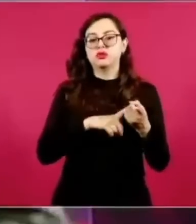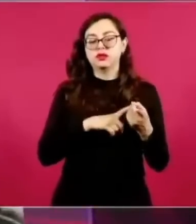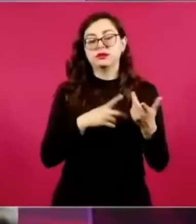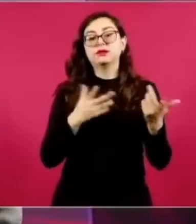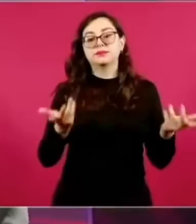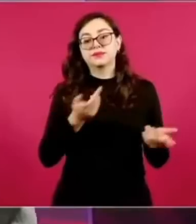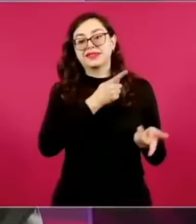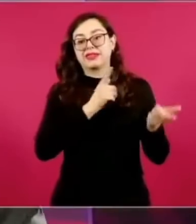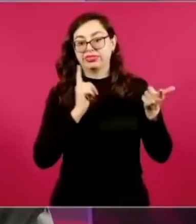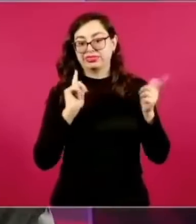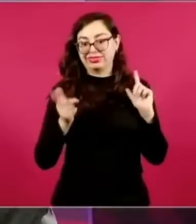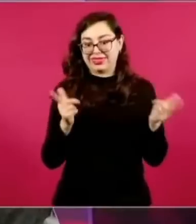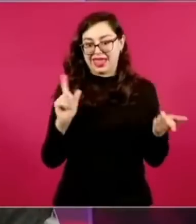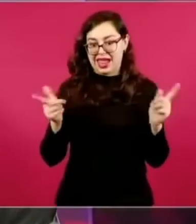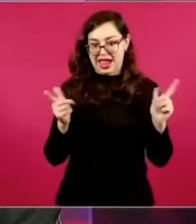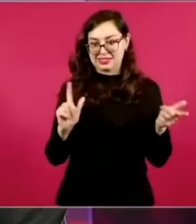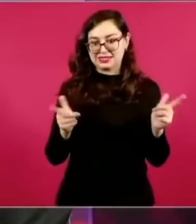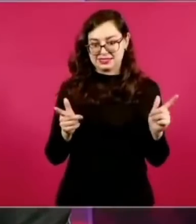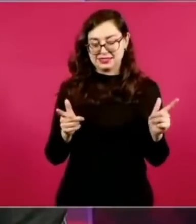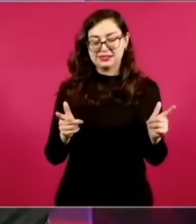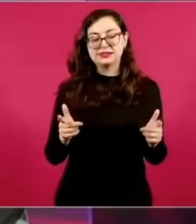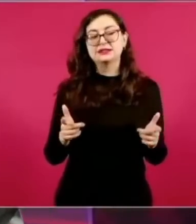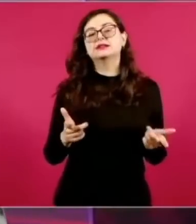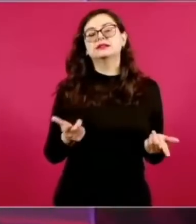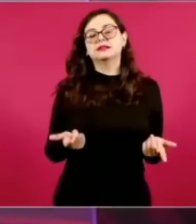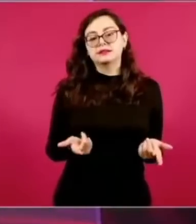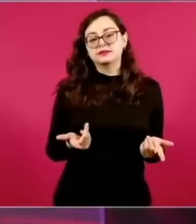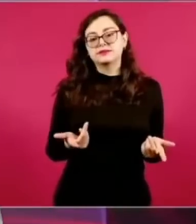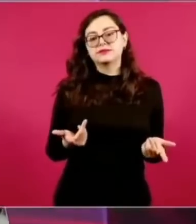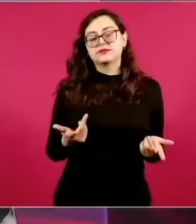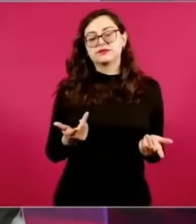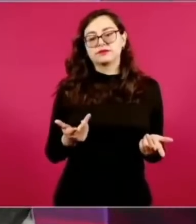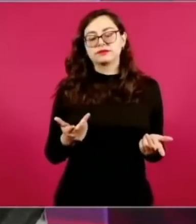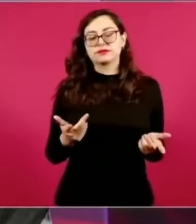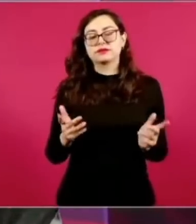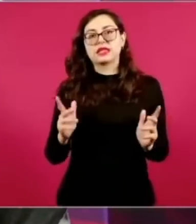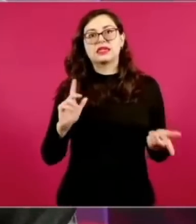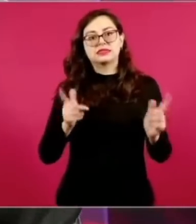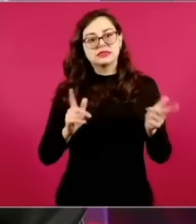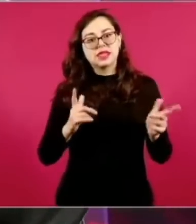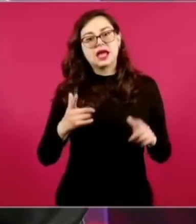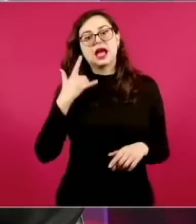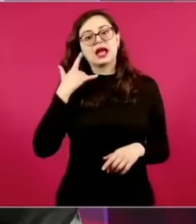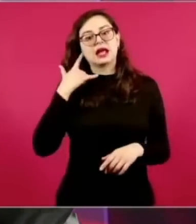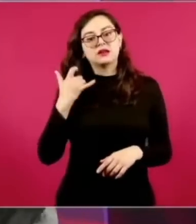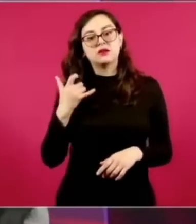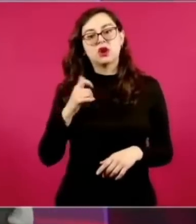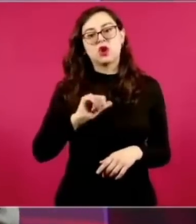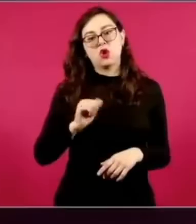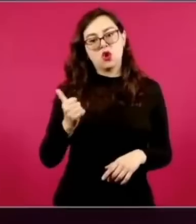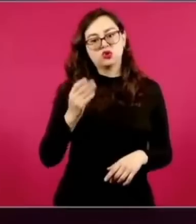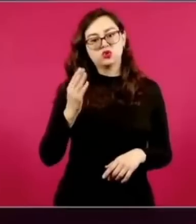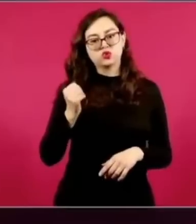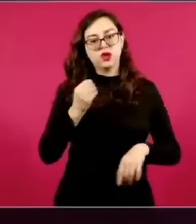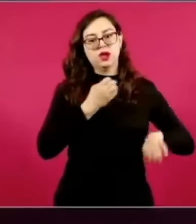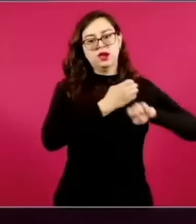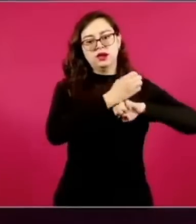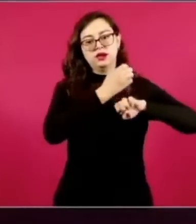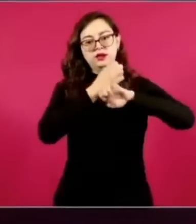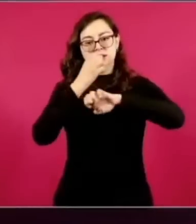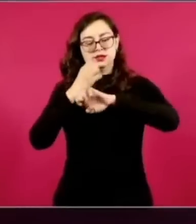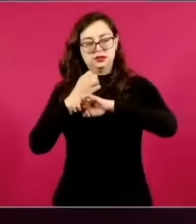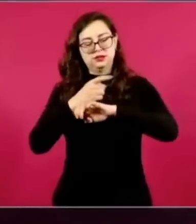entonces Texas y California y 9 estados de la Unión Americana